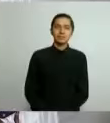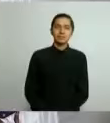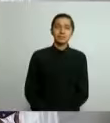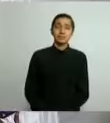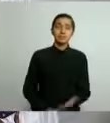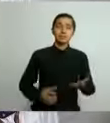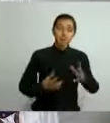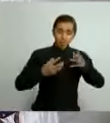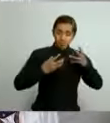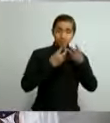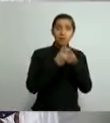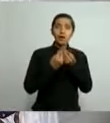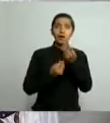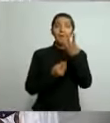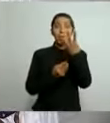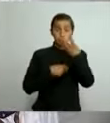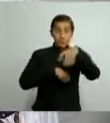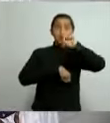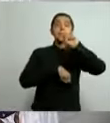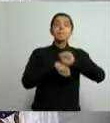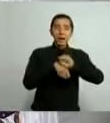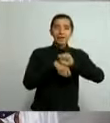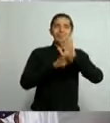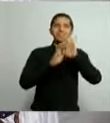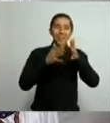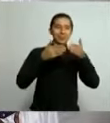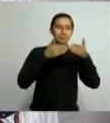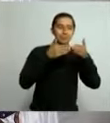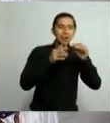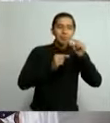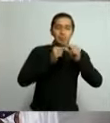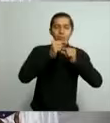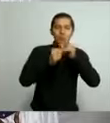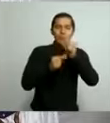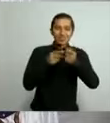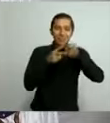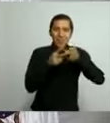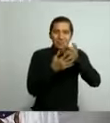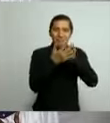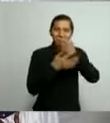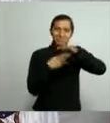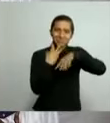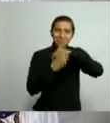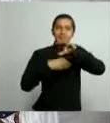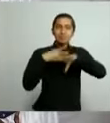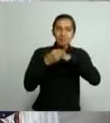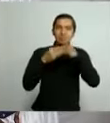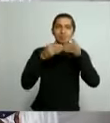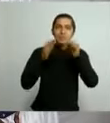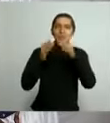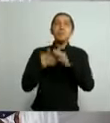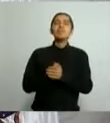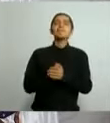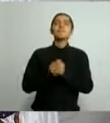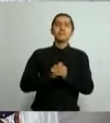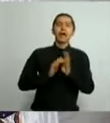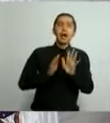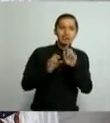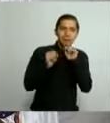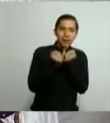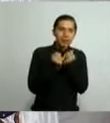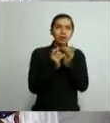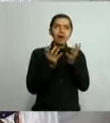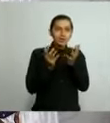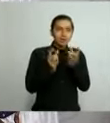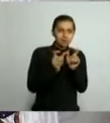Llevamos cuatro semanas de reapertura económica gradual en el Estado, en las que hemos realizado medidas de contención de